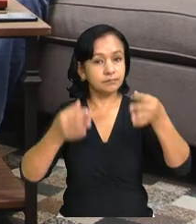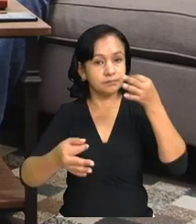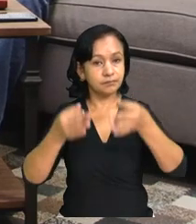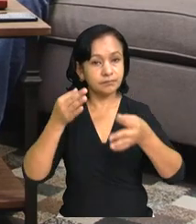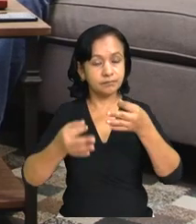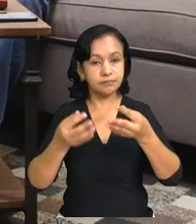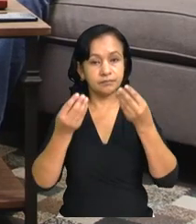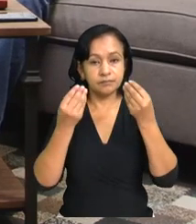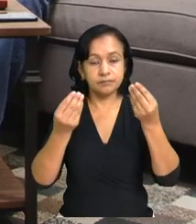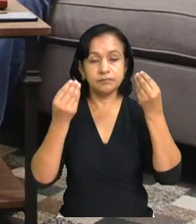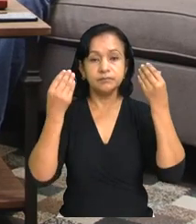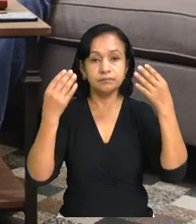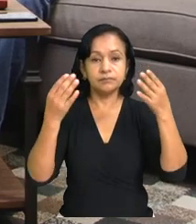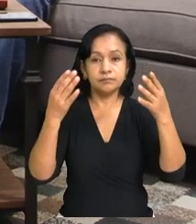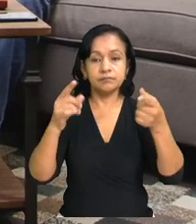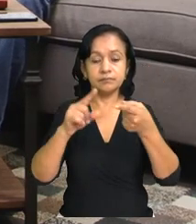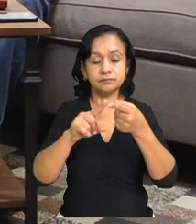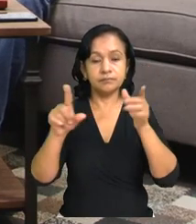tantas cosas